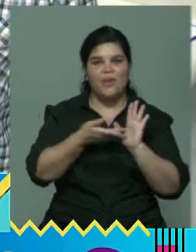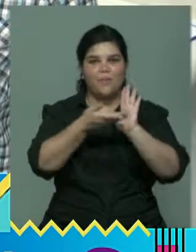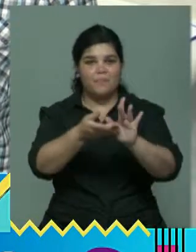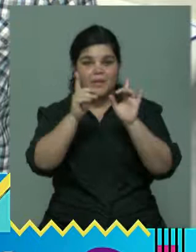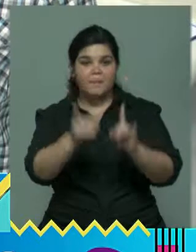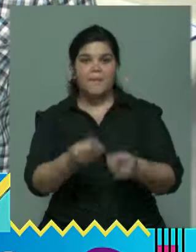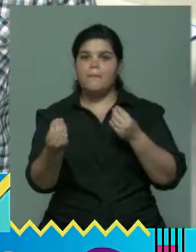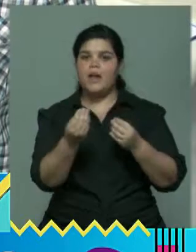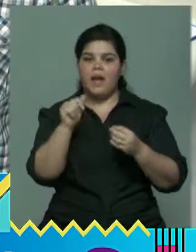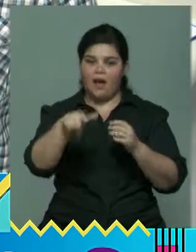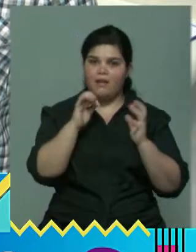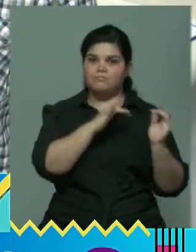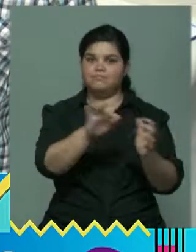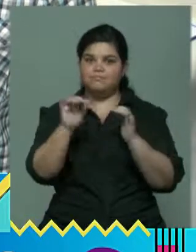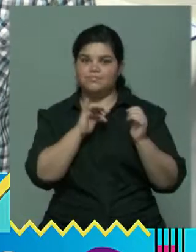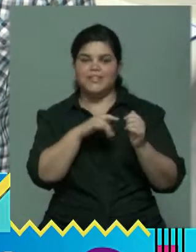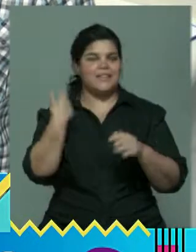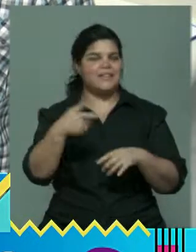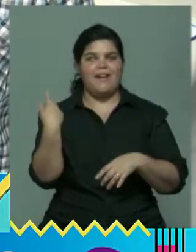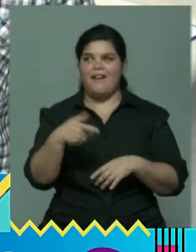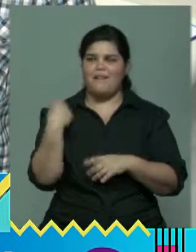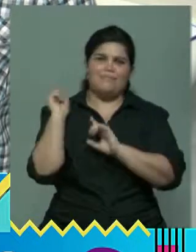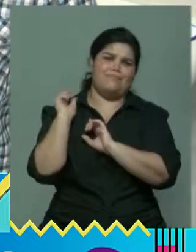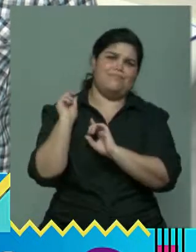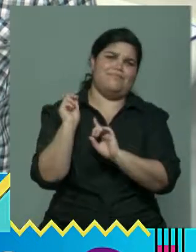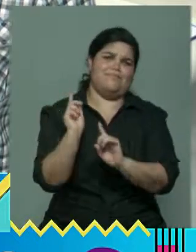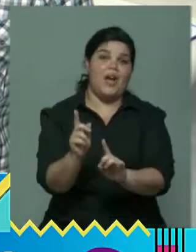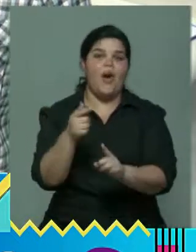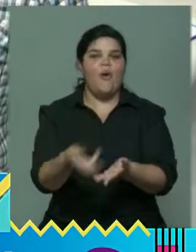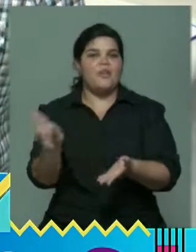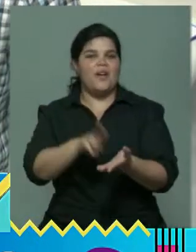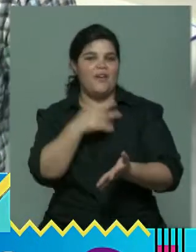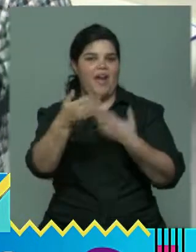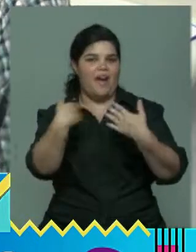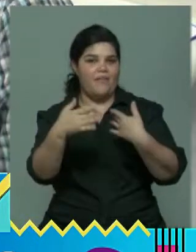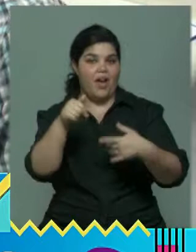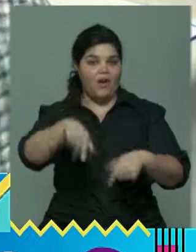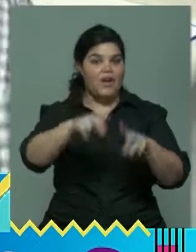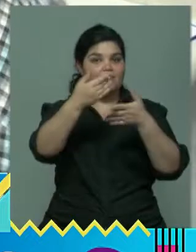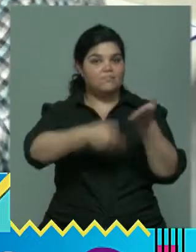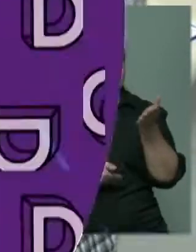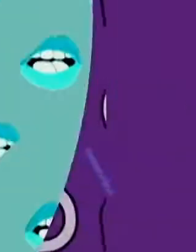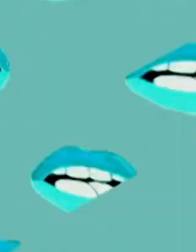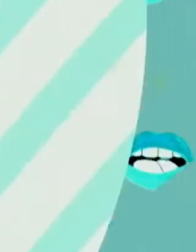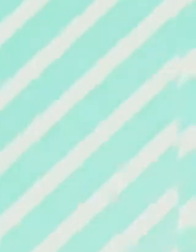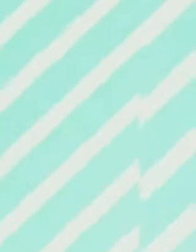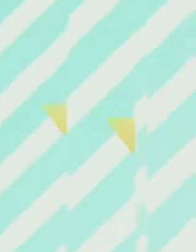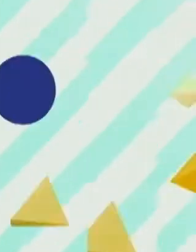esta charla que es de siempre, ¿sí? Y que está buenísimo que la volvamos a plantear una vez más. Veamos el clip. Vamos.